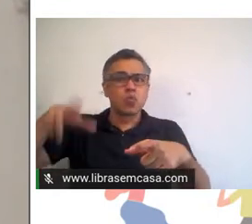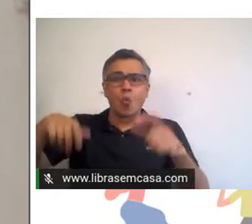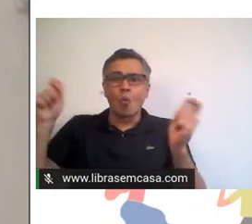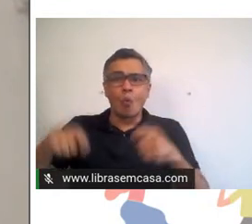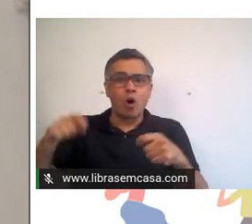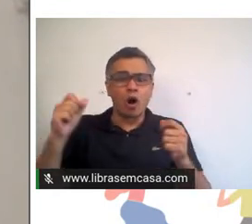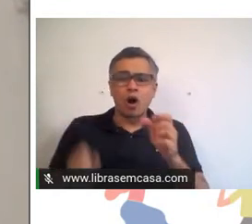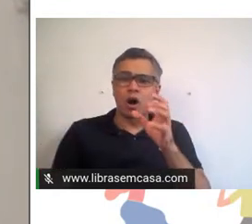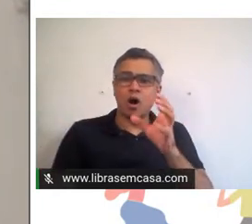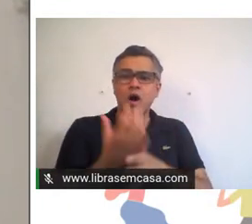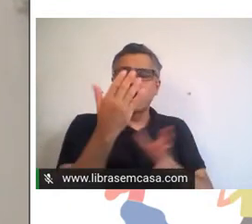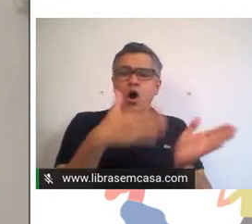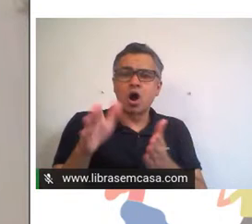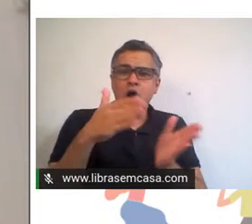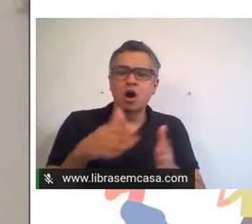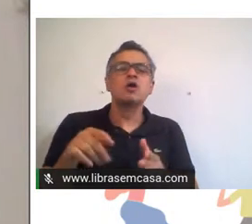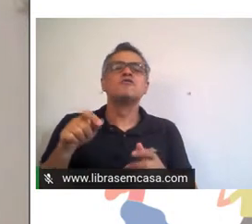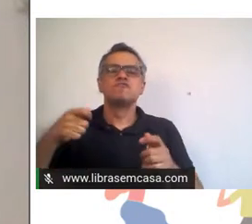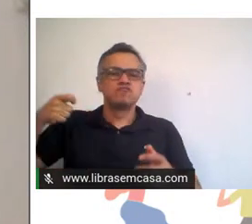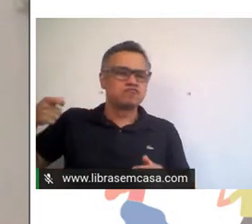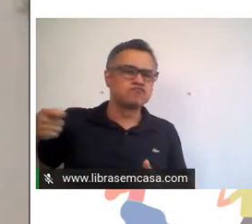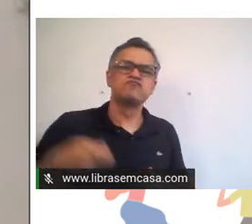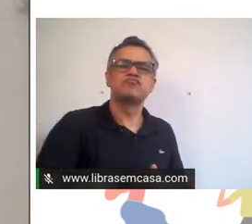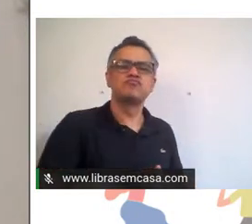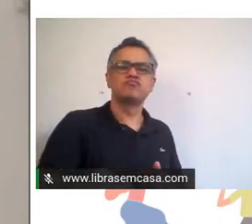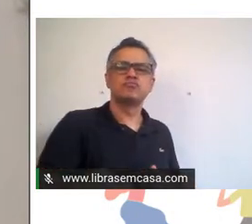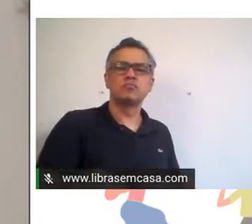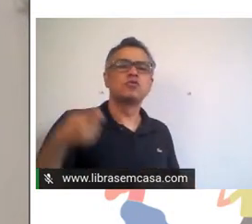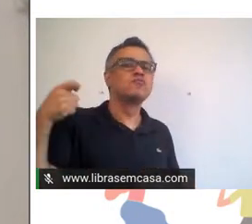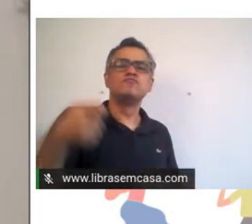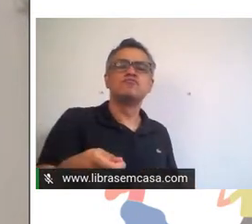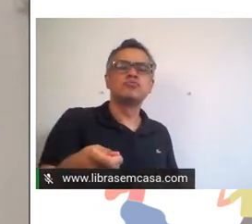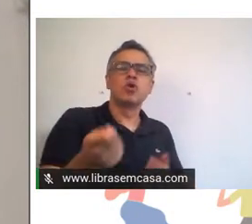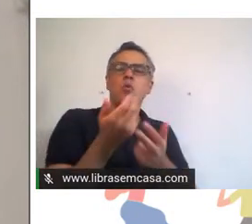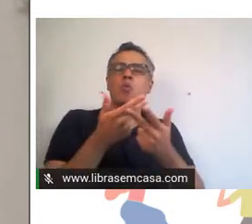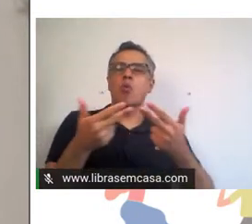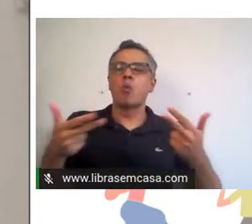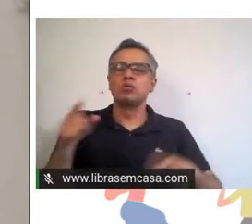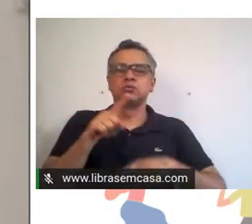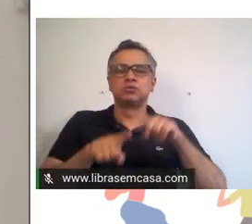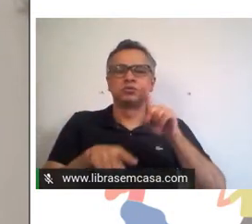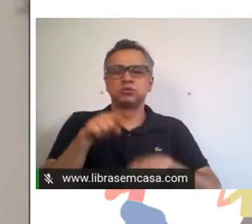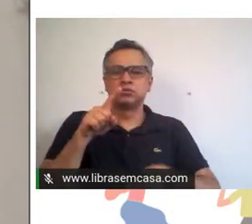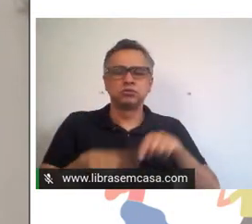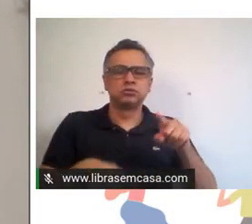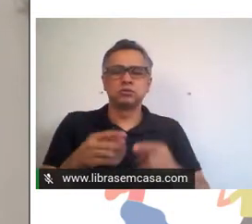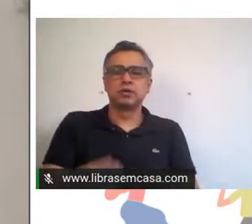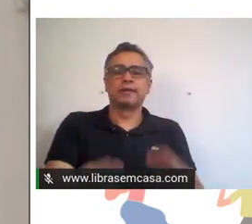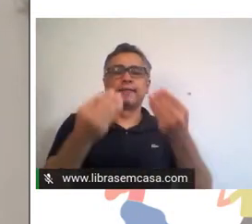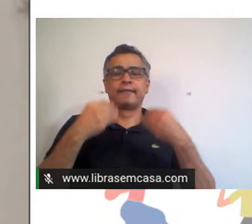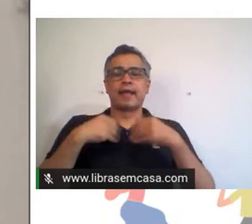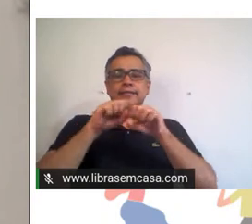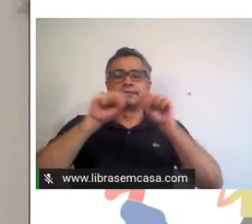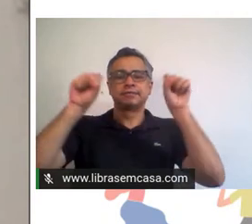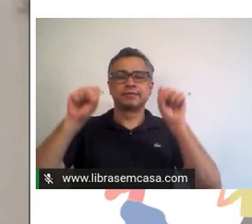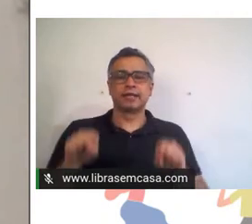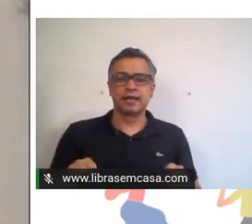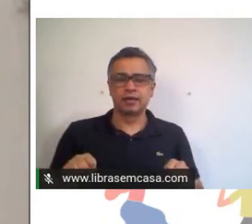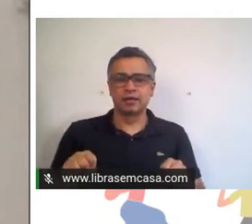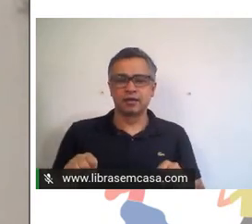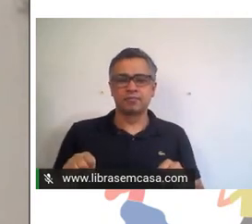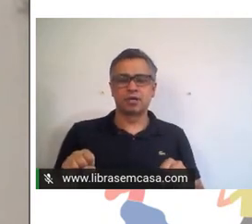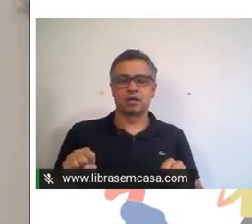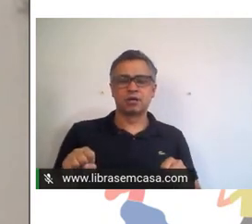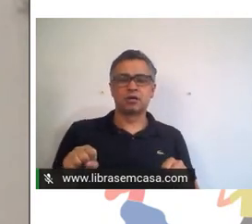producción, repito, la producción de cosas, de insumos que solo sirven a este sistema, y nosotros y